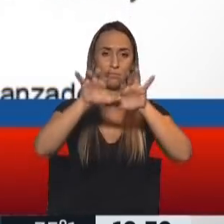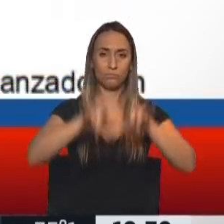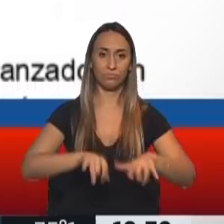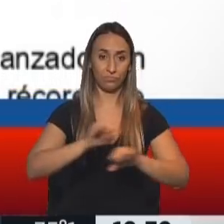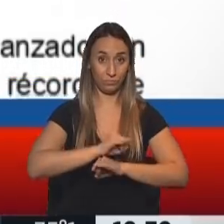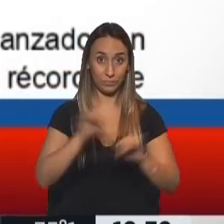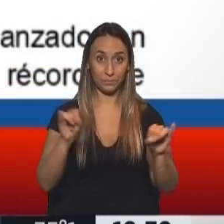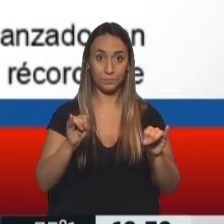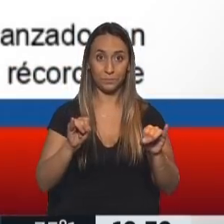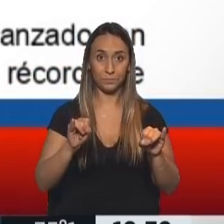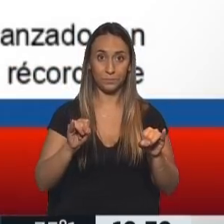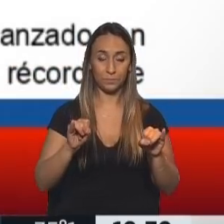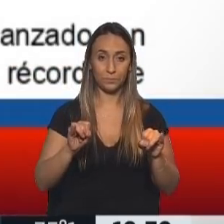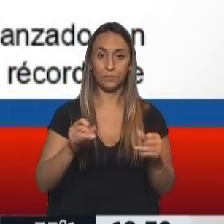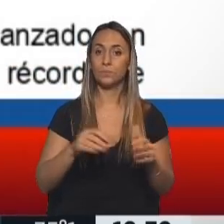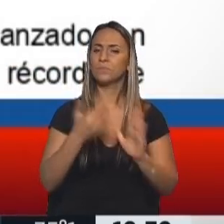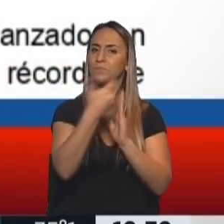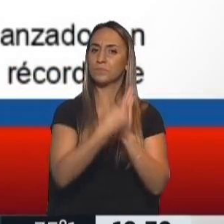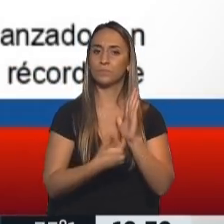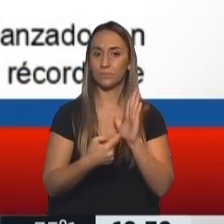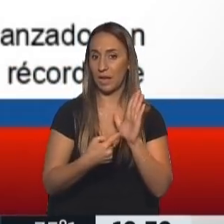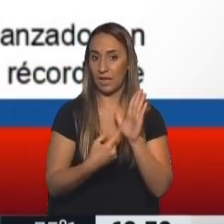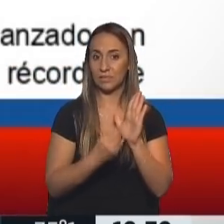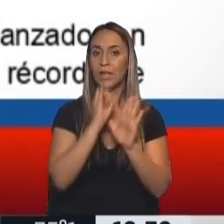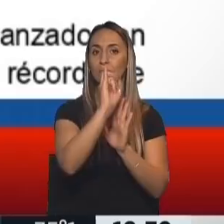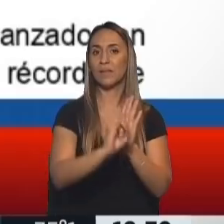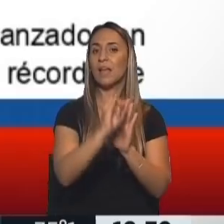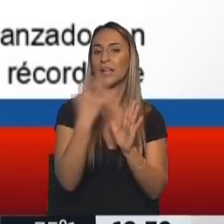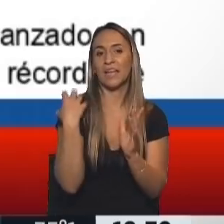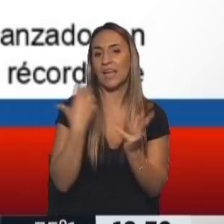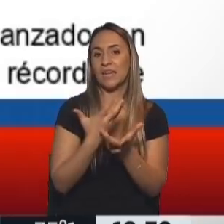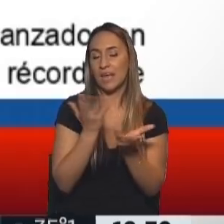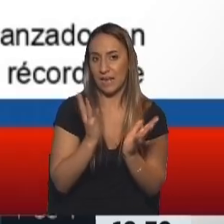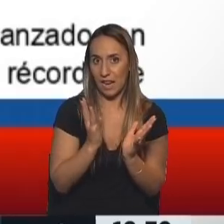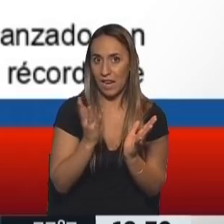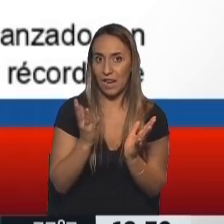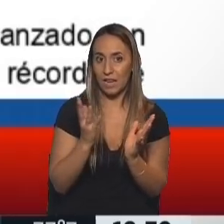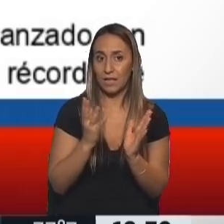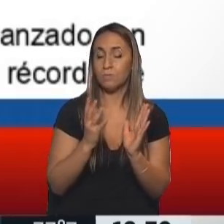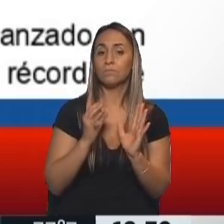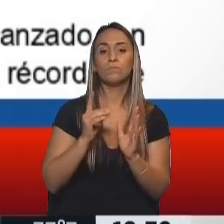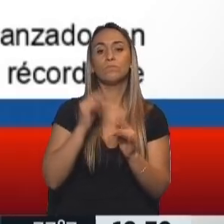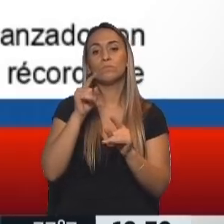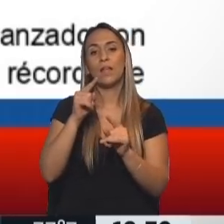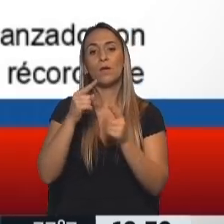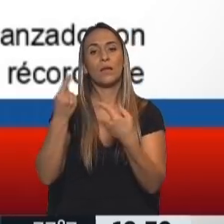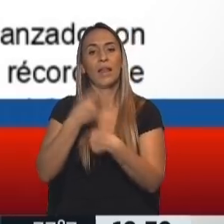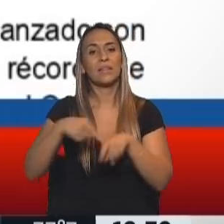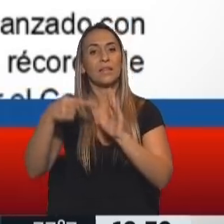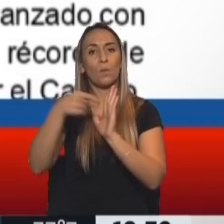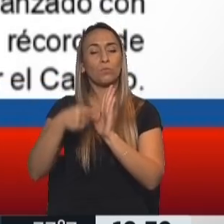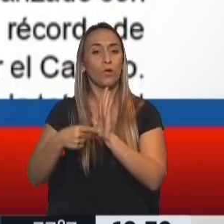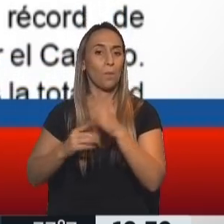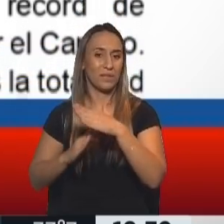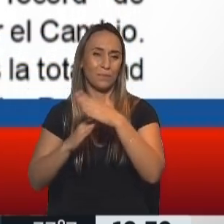hace básicamente es un lineamiento general, ¿sí? De un desarrollo de las características principales ya